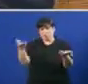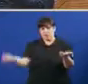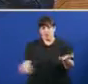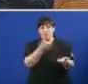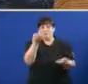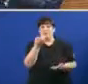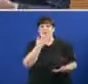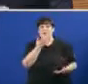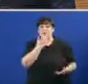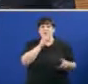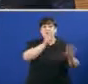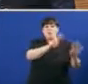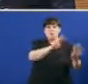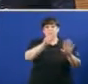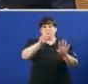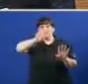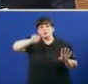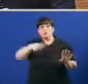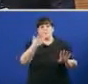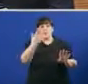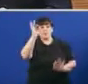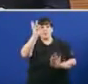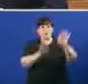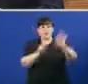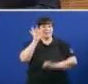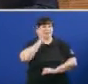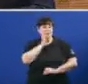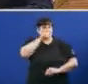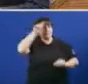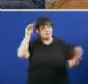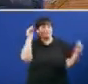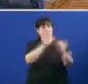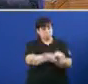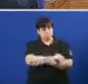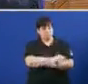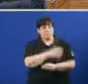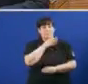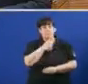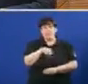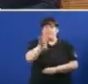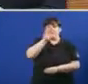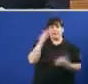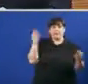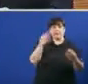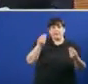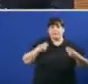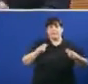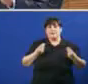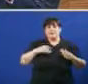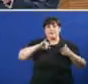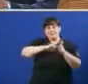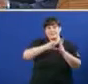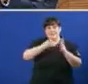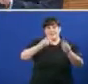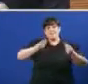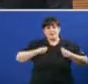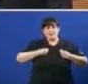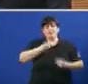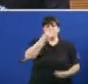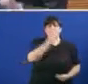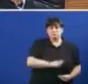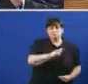82,5% dos galegos non está de acordo con vostede, porque entende que o sistema sanitario é bo ou bastante bo. Señora Díaz. É bo